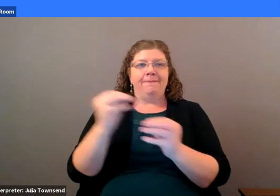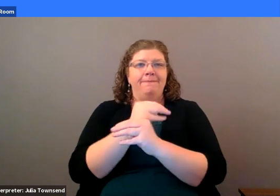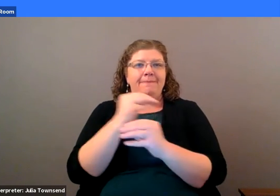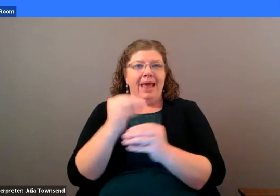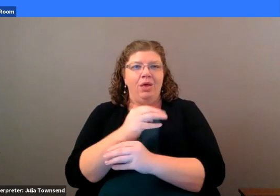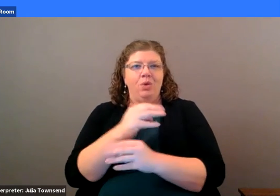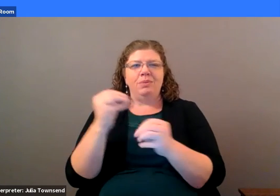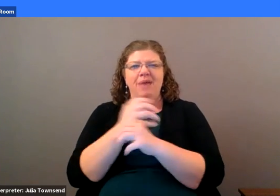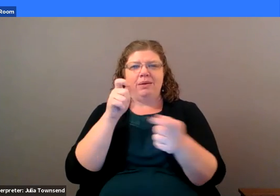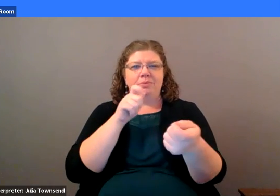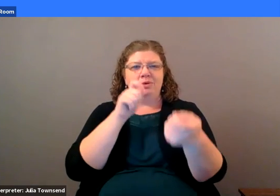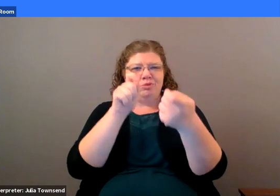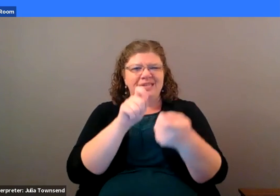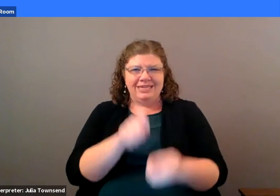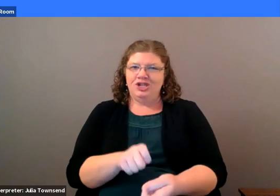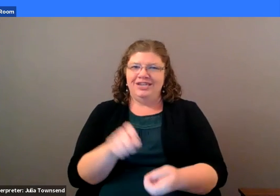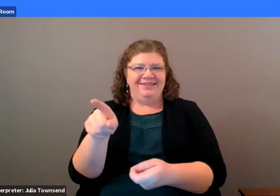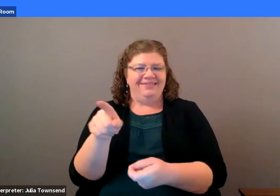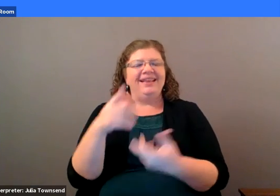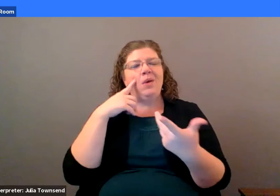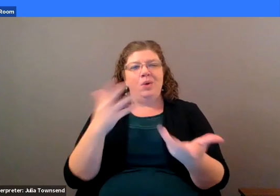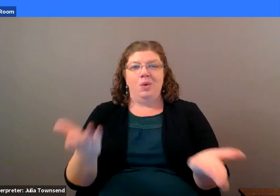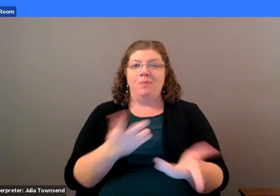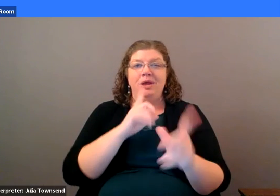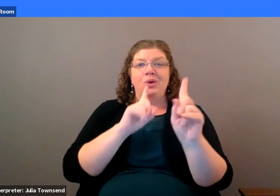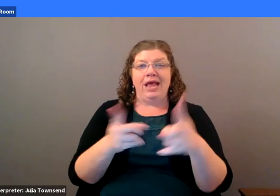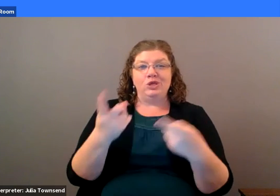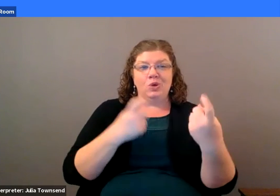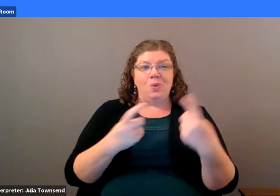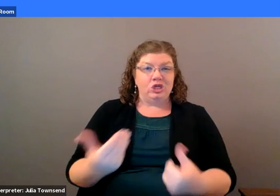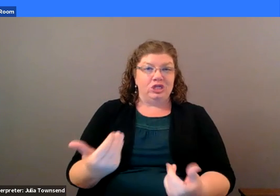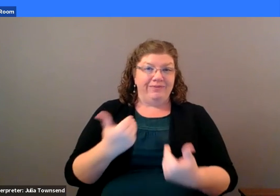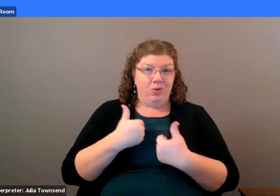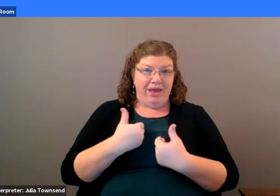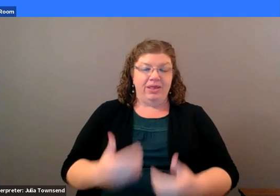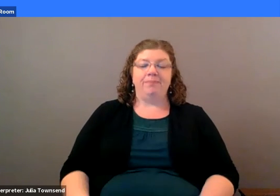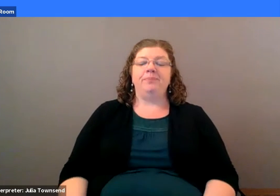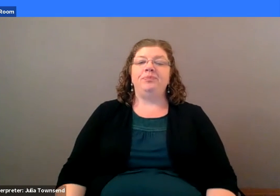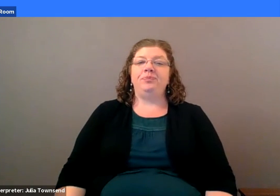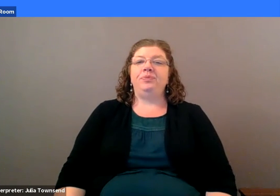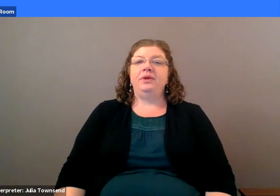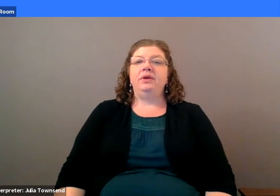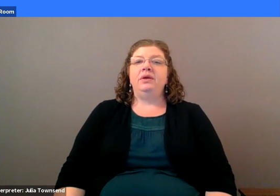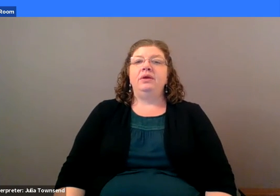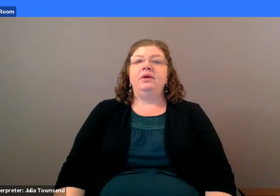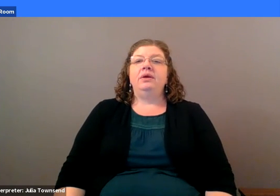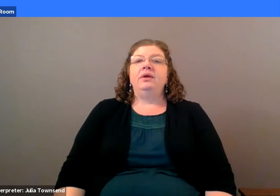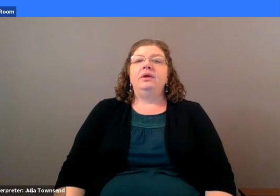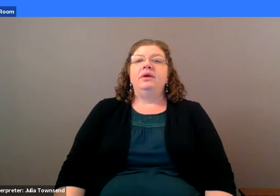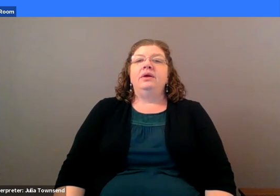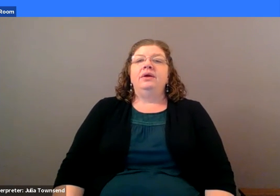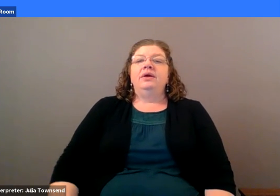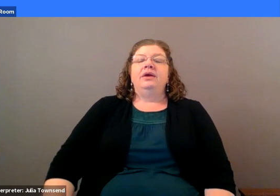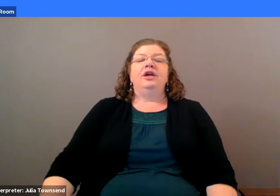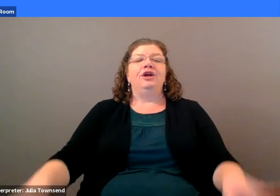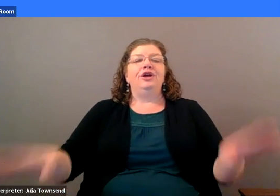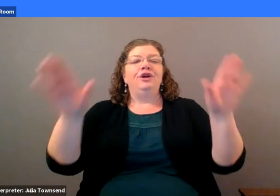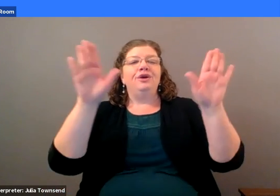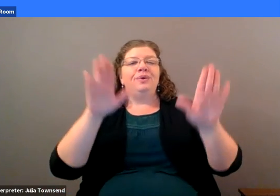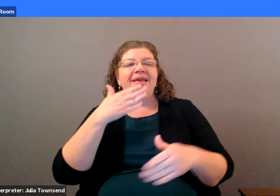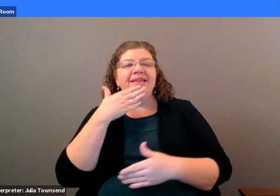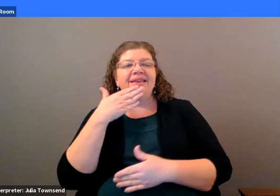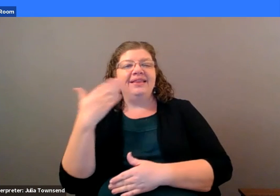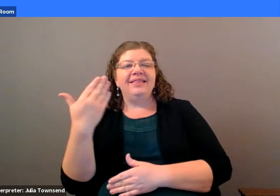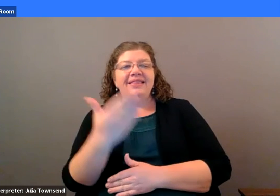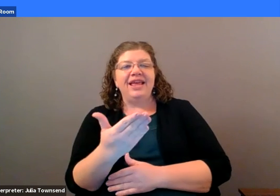señor Schneider para que él pueda darnos más información y va a estar aquí para contestar cualquier pregunta. Sí, muy bien,